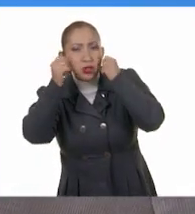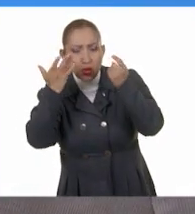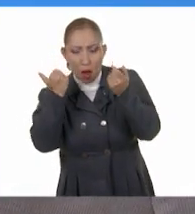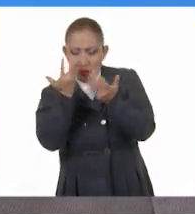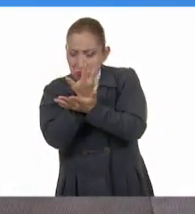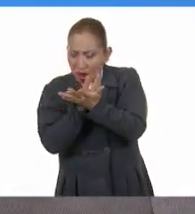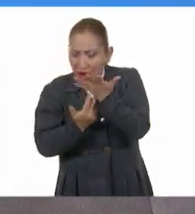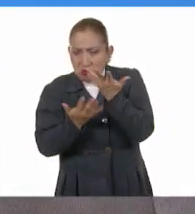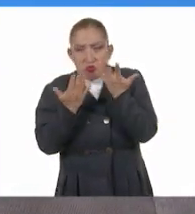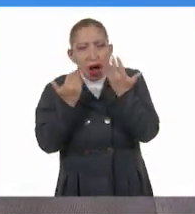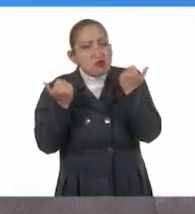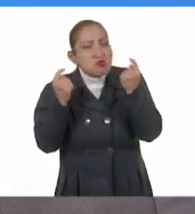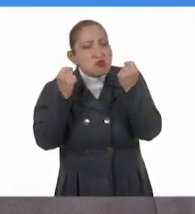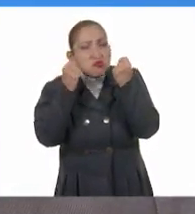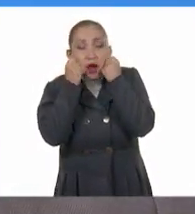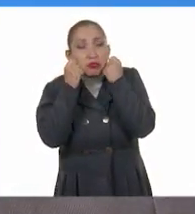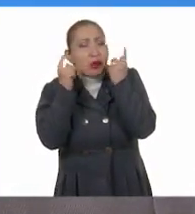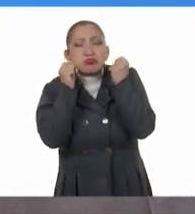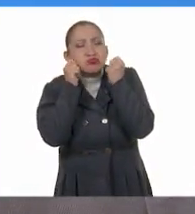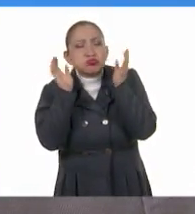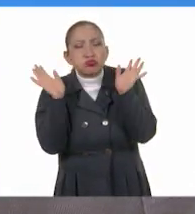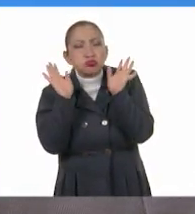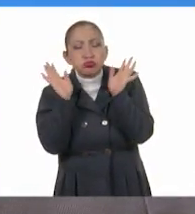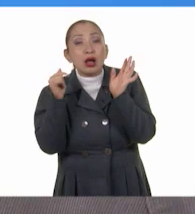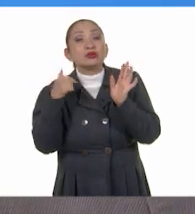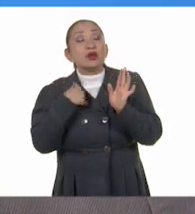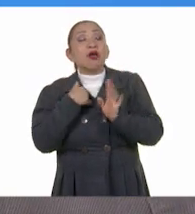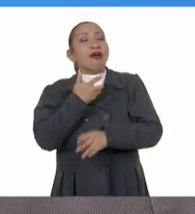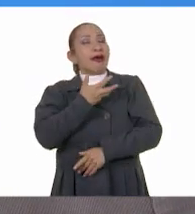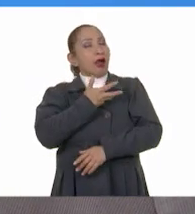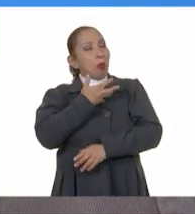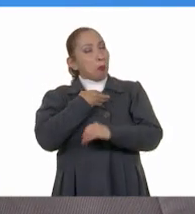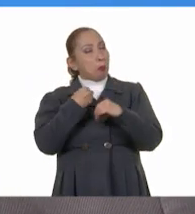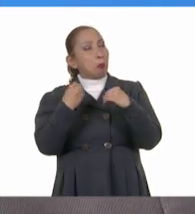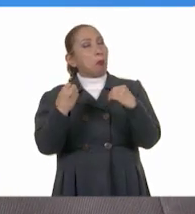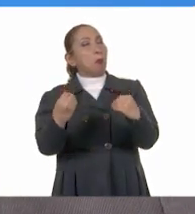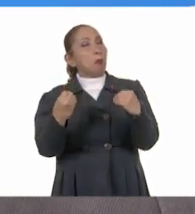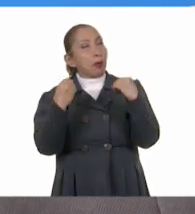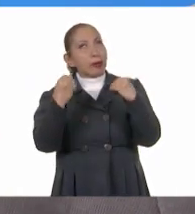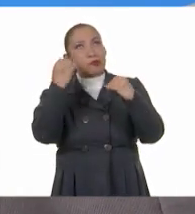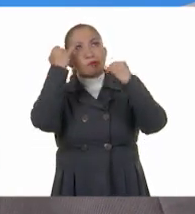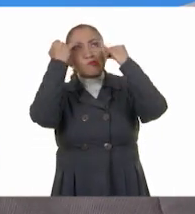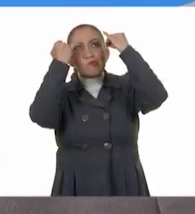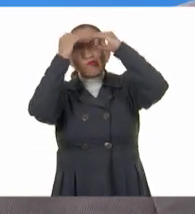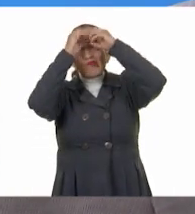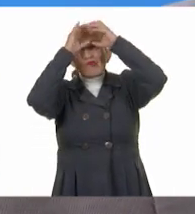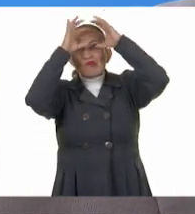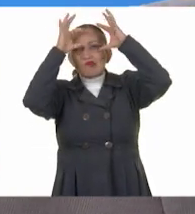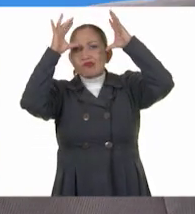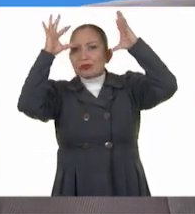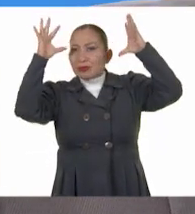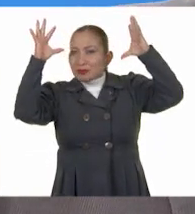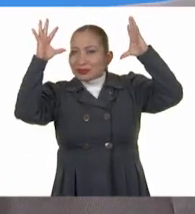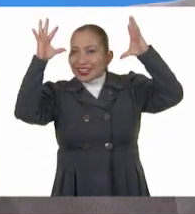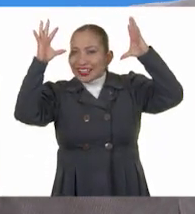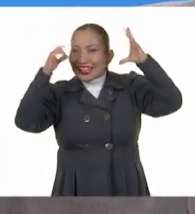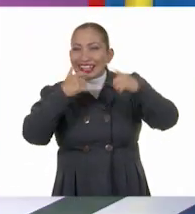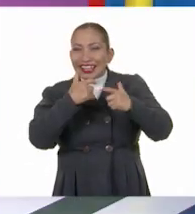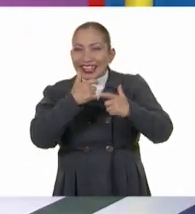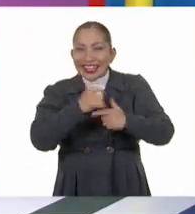manos. Ah, no, no importa, porque tengo mucha, mucha imaginación.